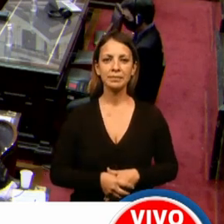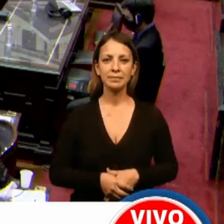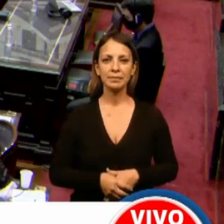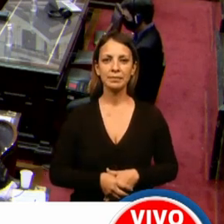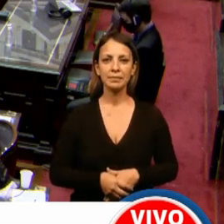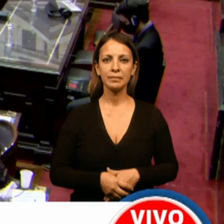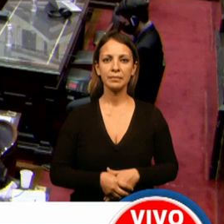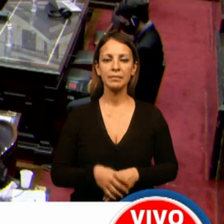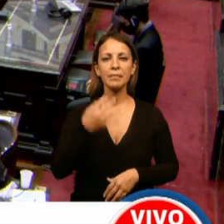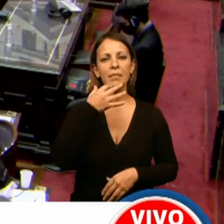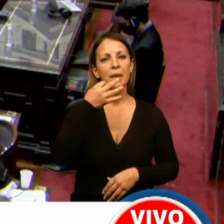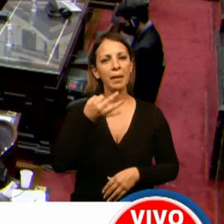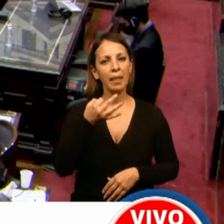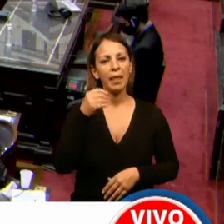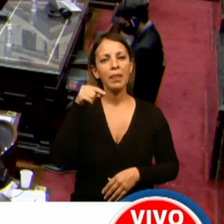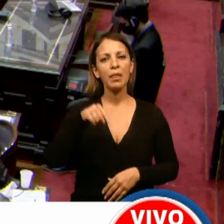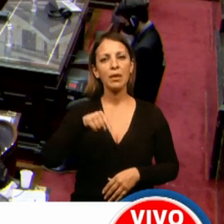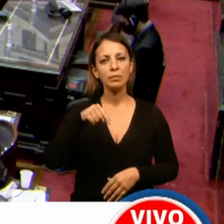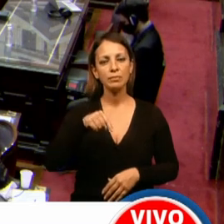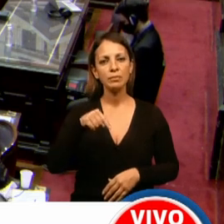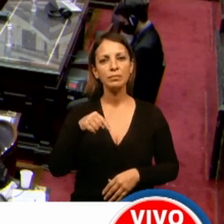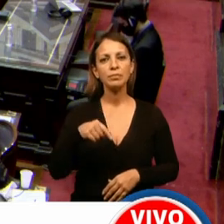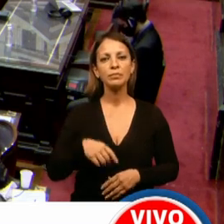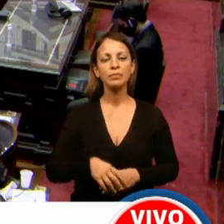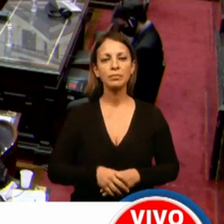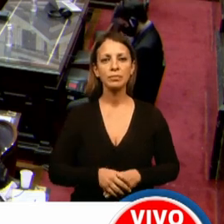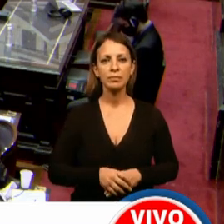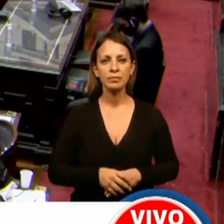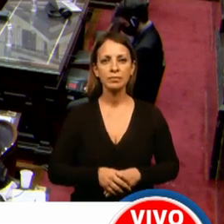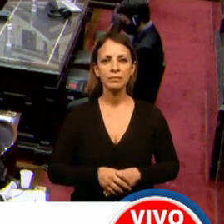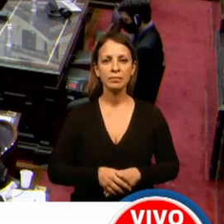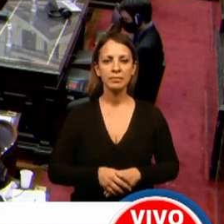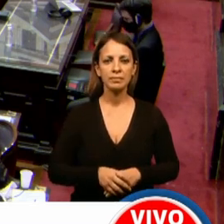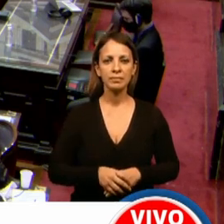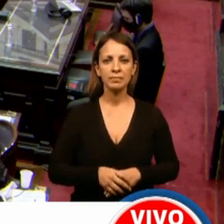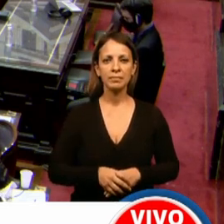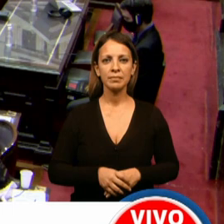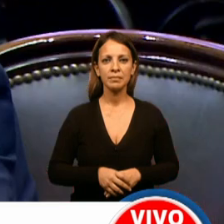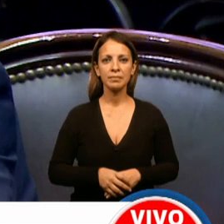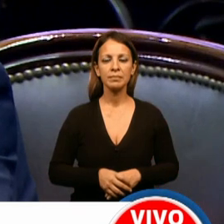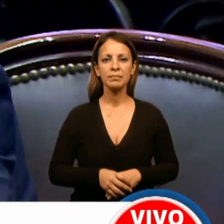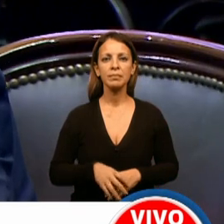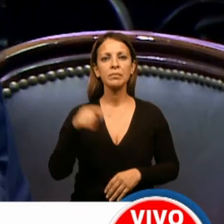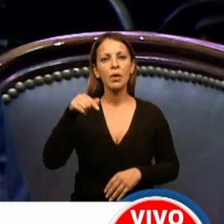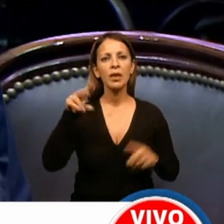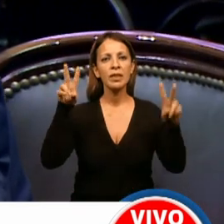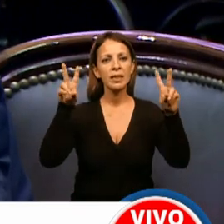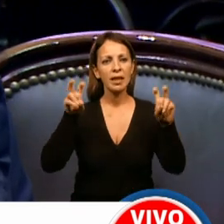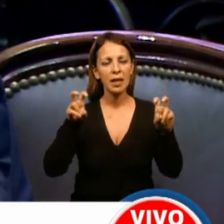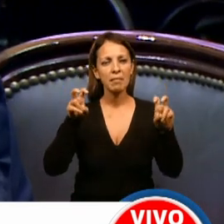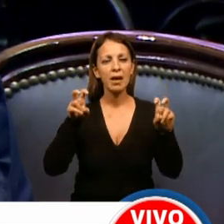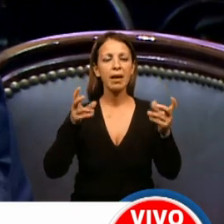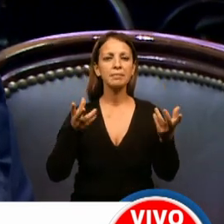la verdad es que hoy realmente estamos tratando un tema esta noche